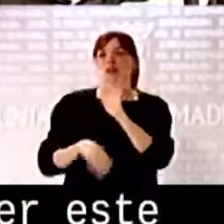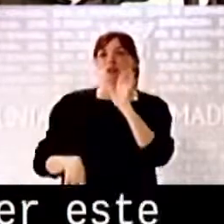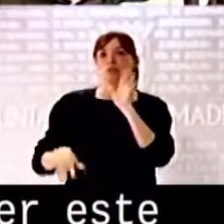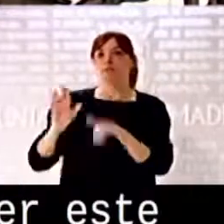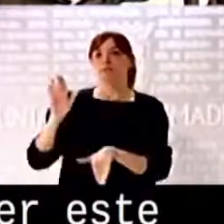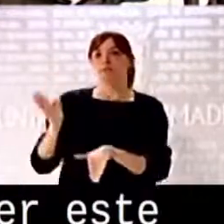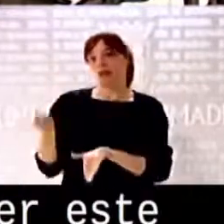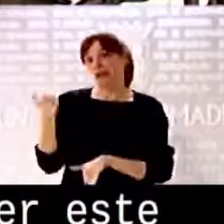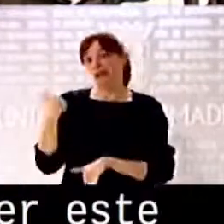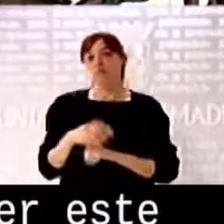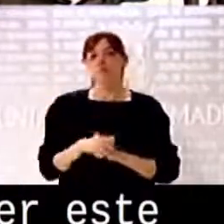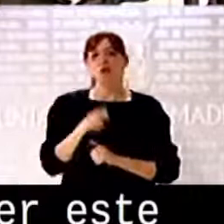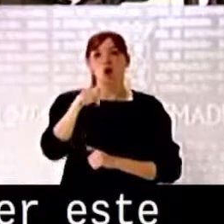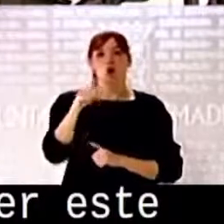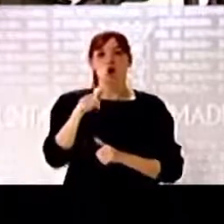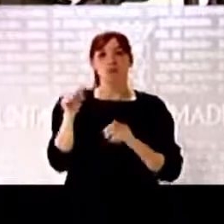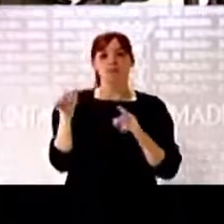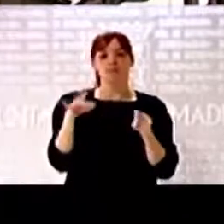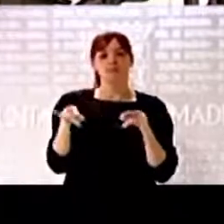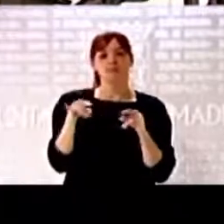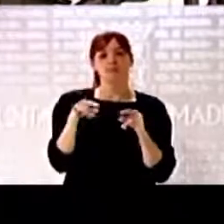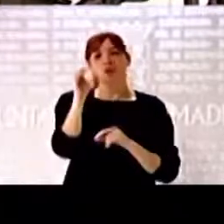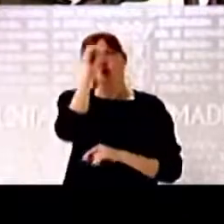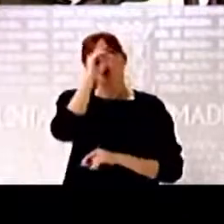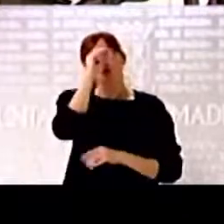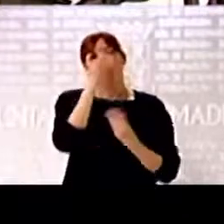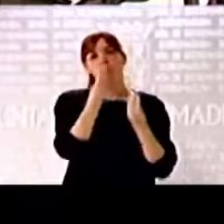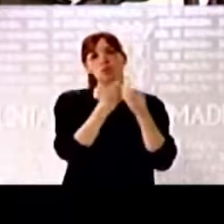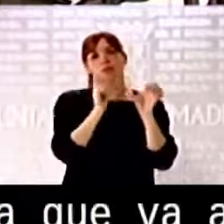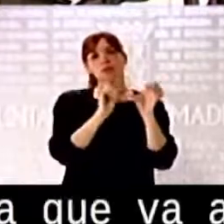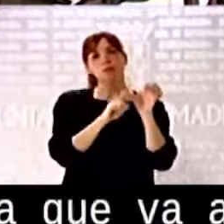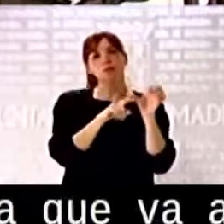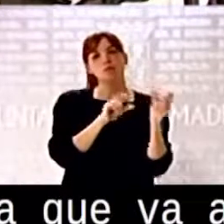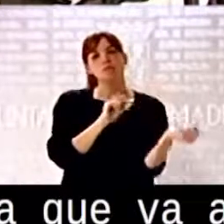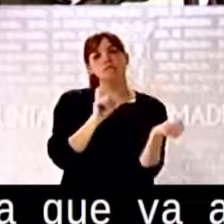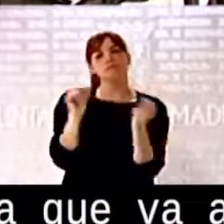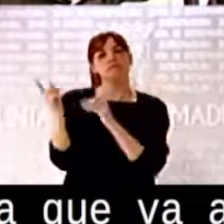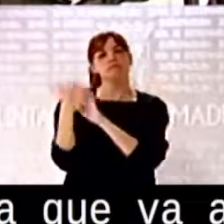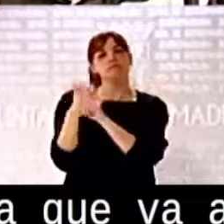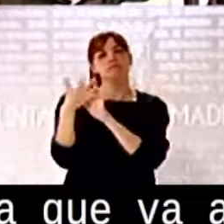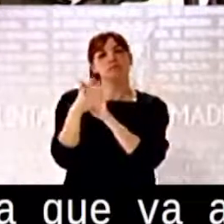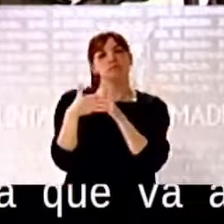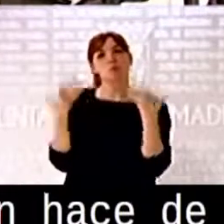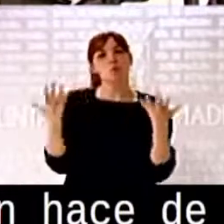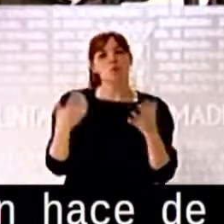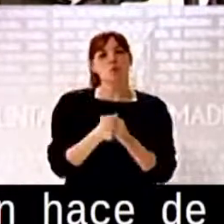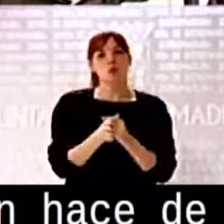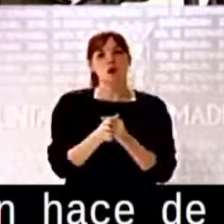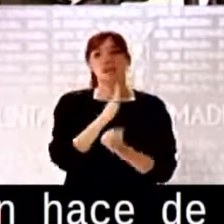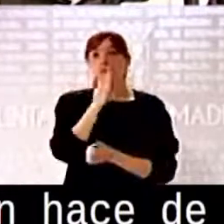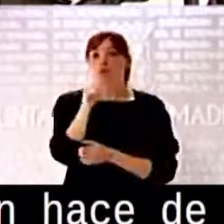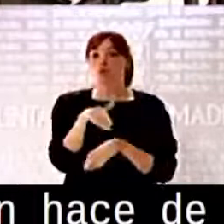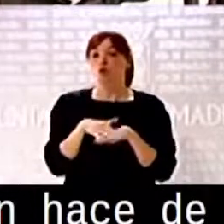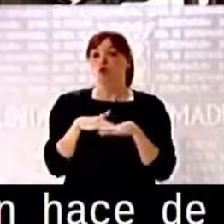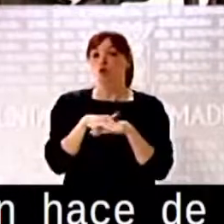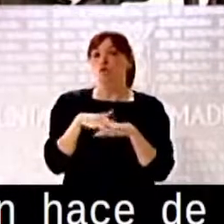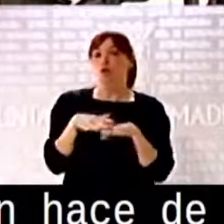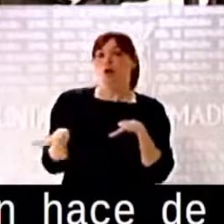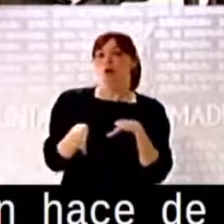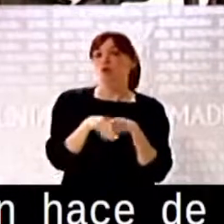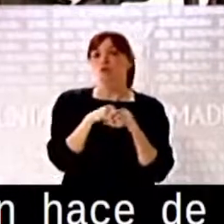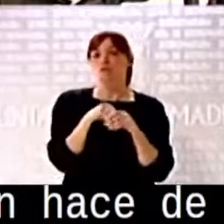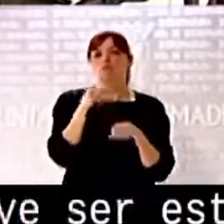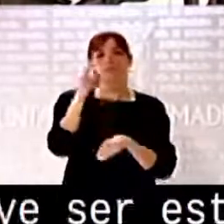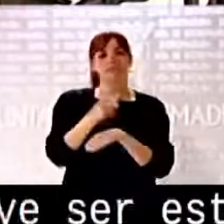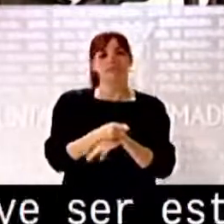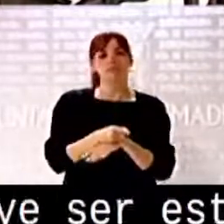se va a tratarle en la interterritorial. ¿Cuál es la postura que va a llevar Extremadura y qué valoración hace de que el Gobierno, pues incluyese